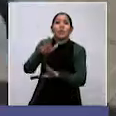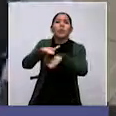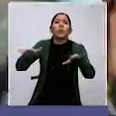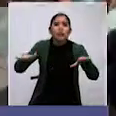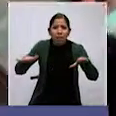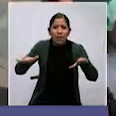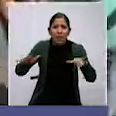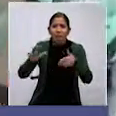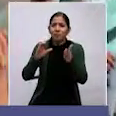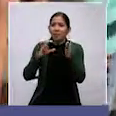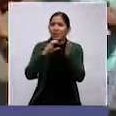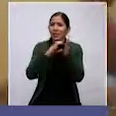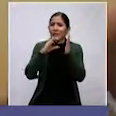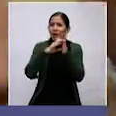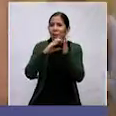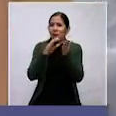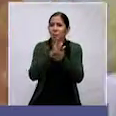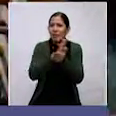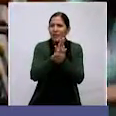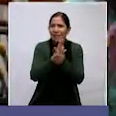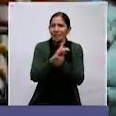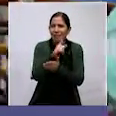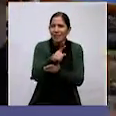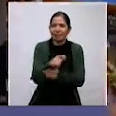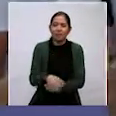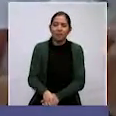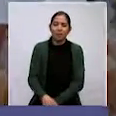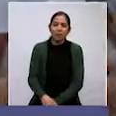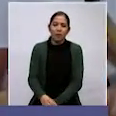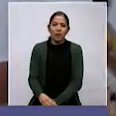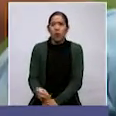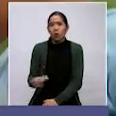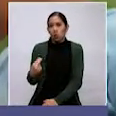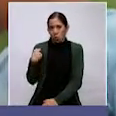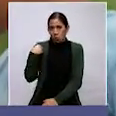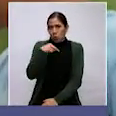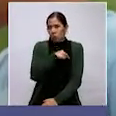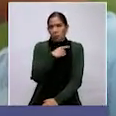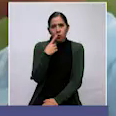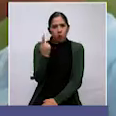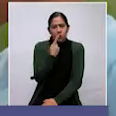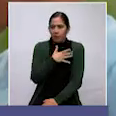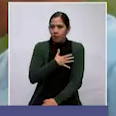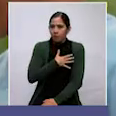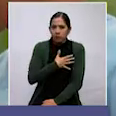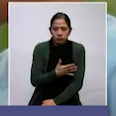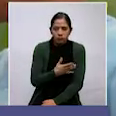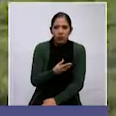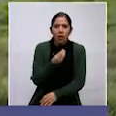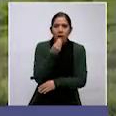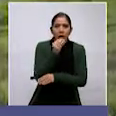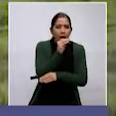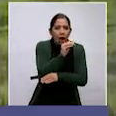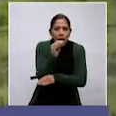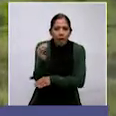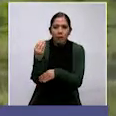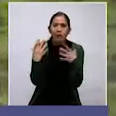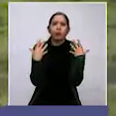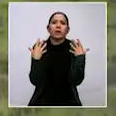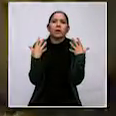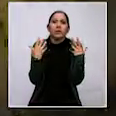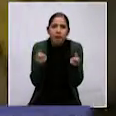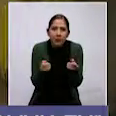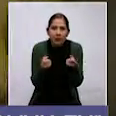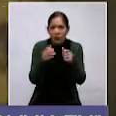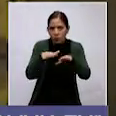en el Cine Monje Campero. Nosotros, obviamente, un ánimo siempre de asegurar la alimentación saludable para nuestras